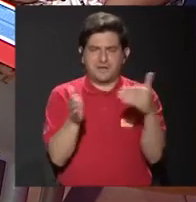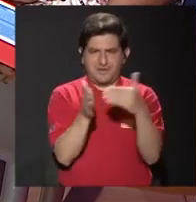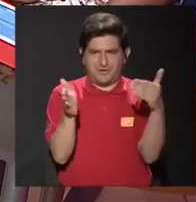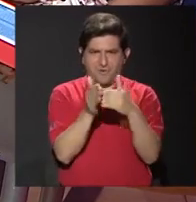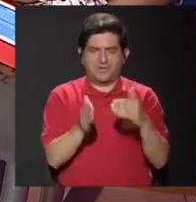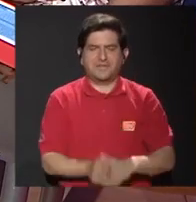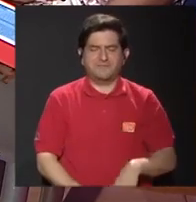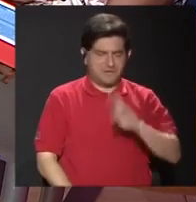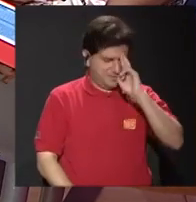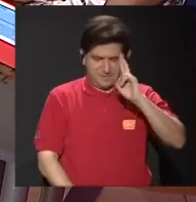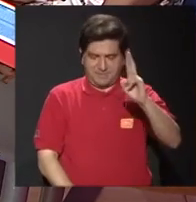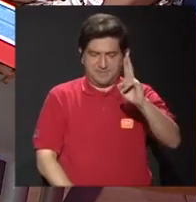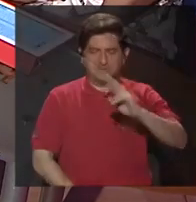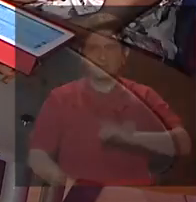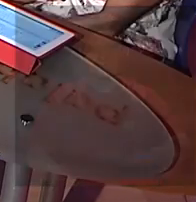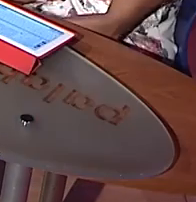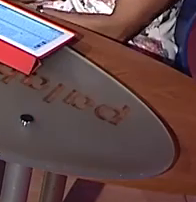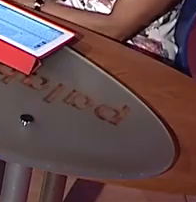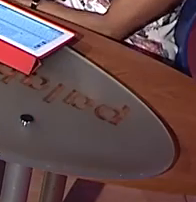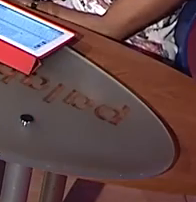regreso en irreverencia